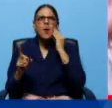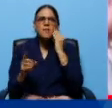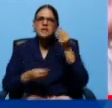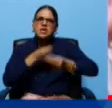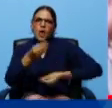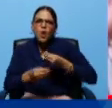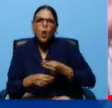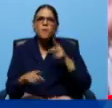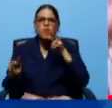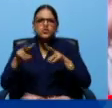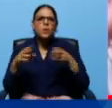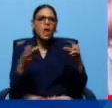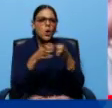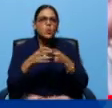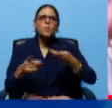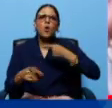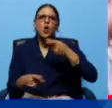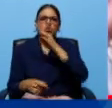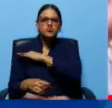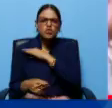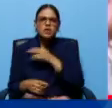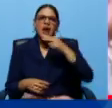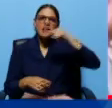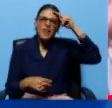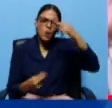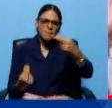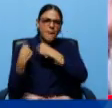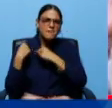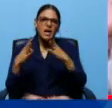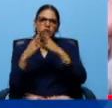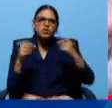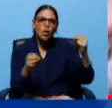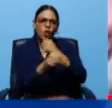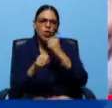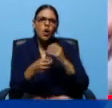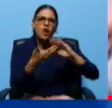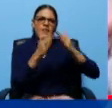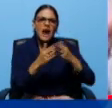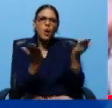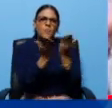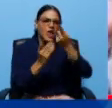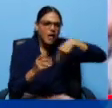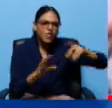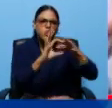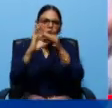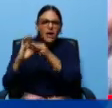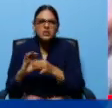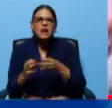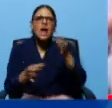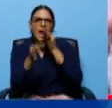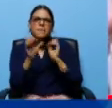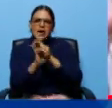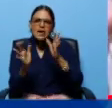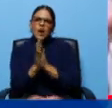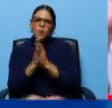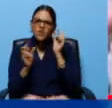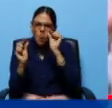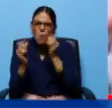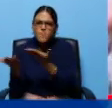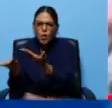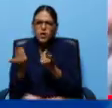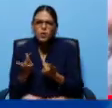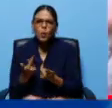fue con los movimientos sociales, con los padres y representantes, con la comunidad estudiantil. Explícanos, Joan, por